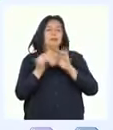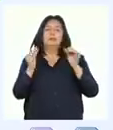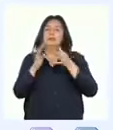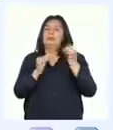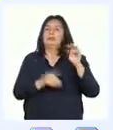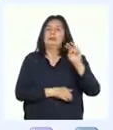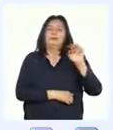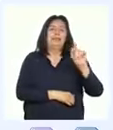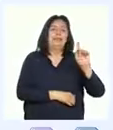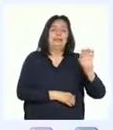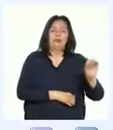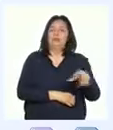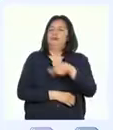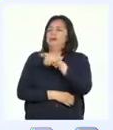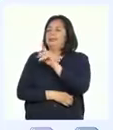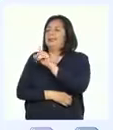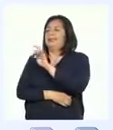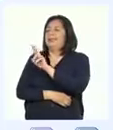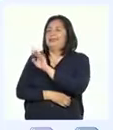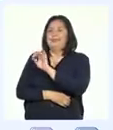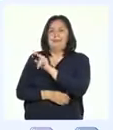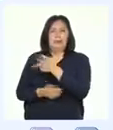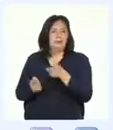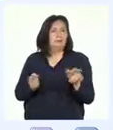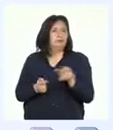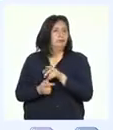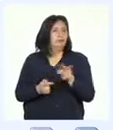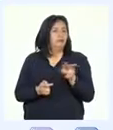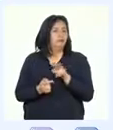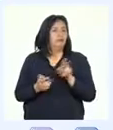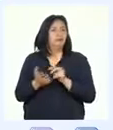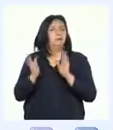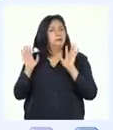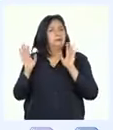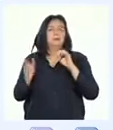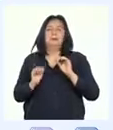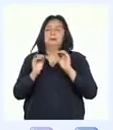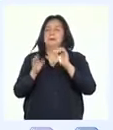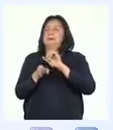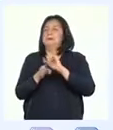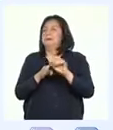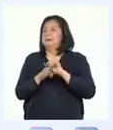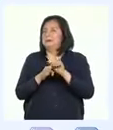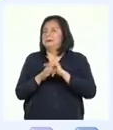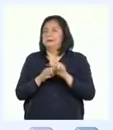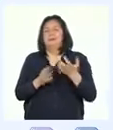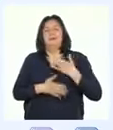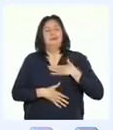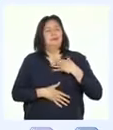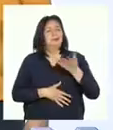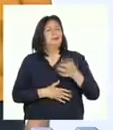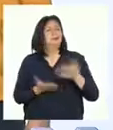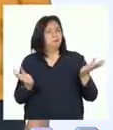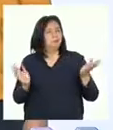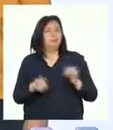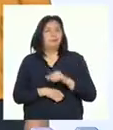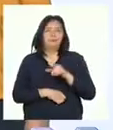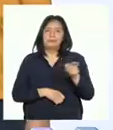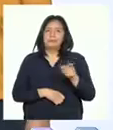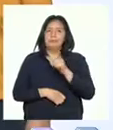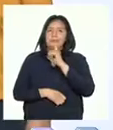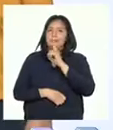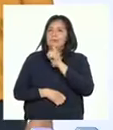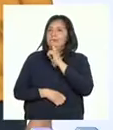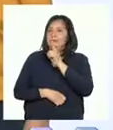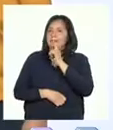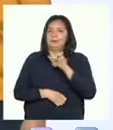historia de Mateo y Karina, que nos servirá para plantear un ejercicio muy entretenido y útil. El papá